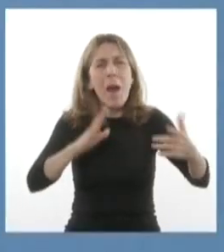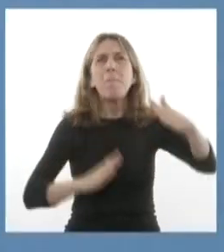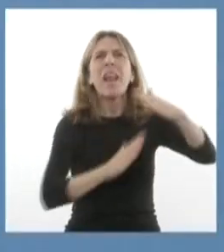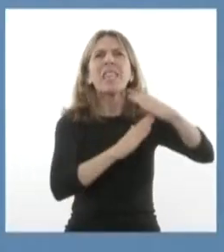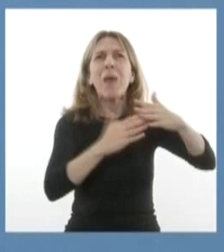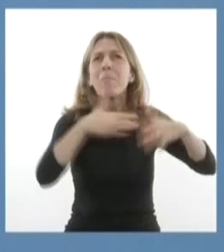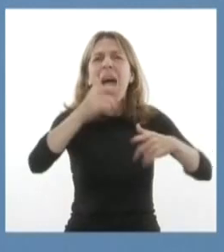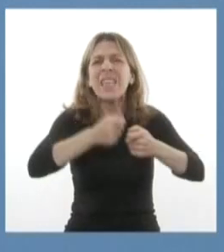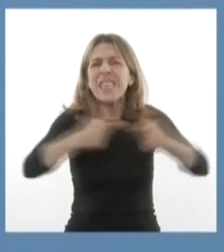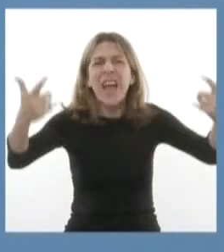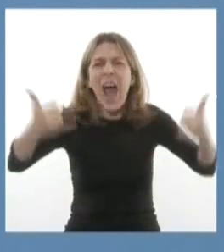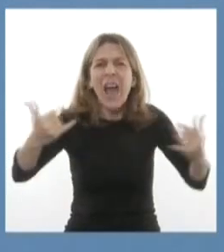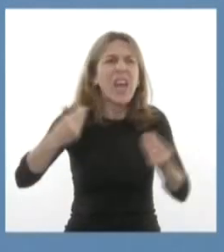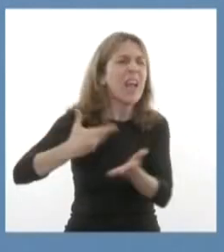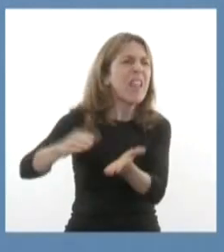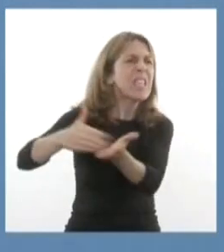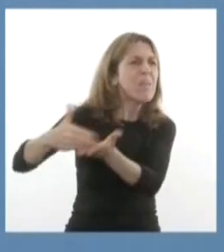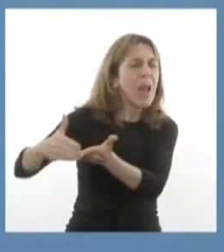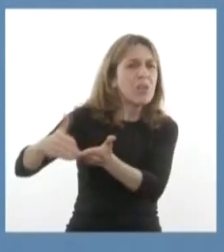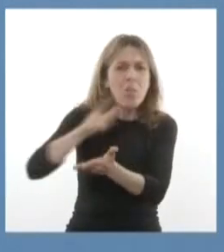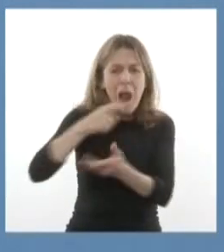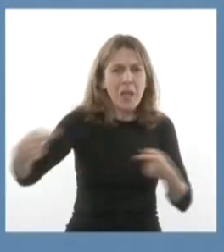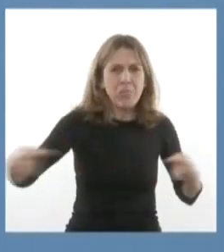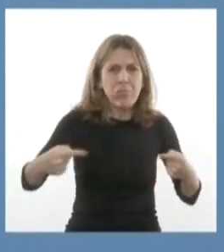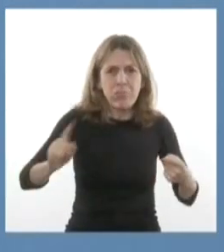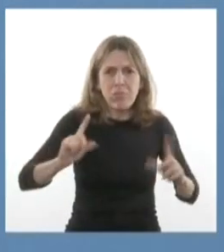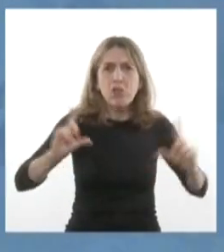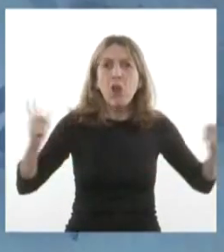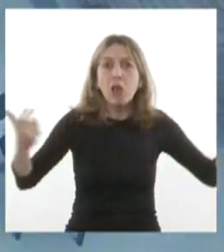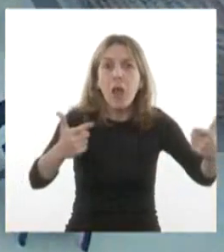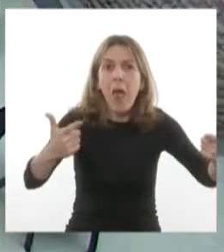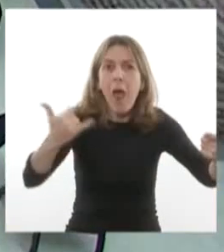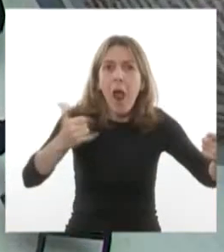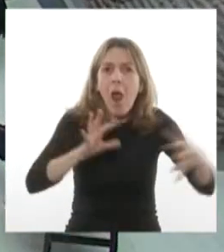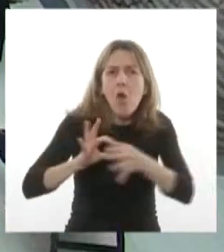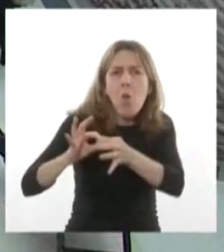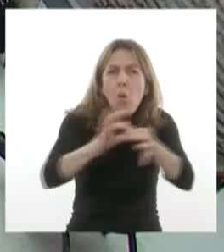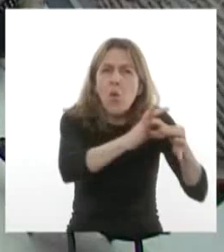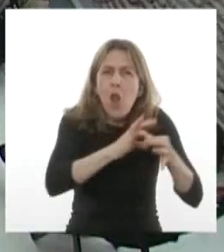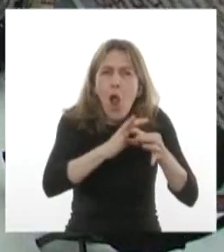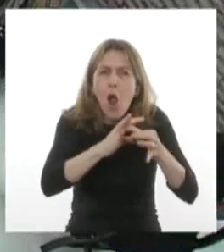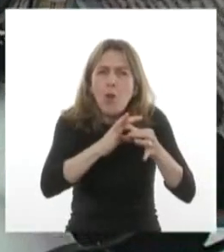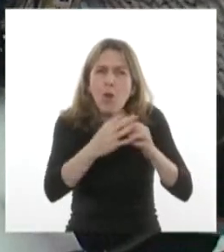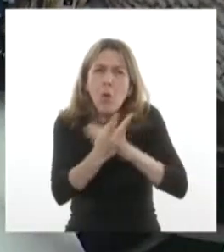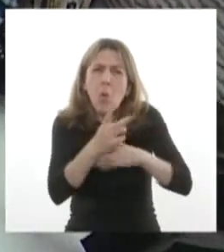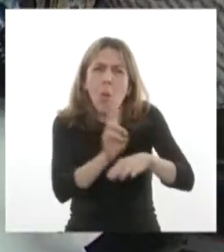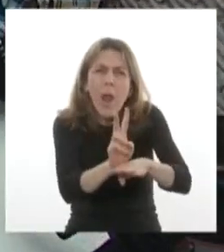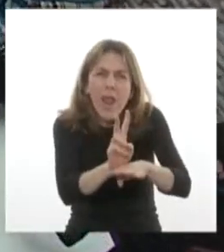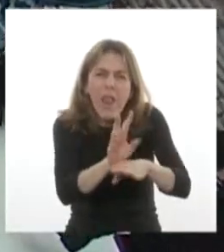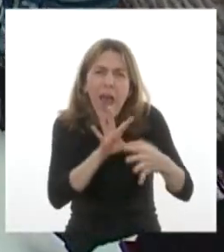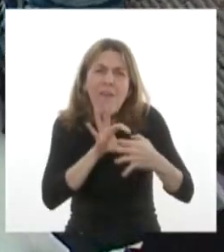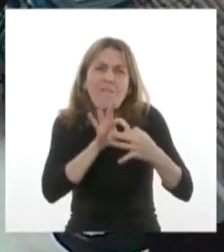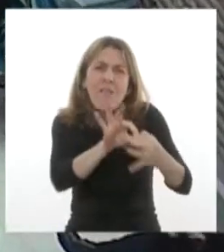es una contradicción. La sociedad ampara, nos une, nos vincula, no nos